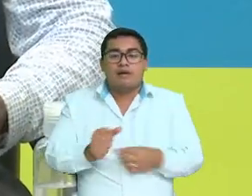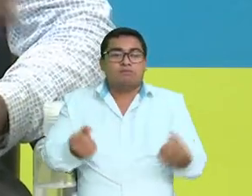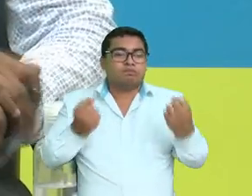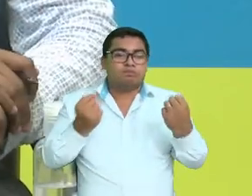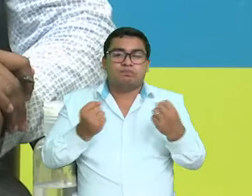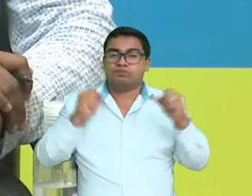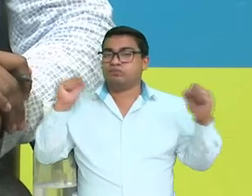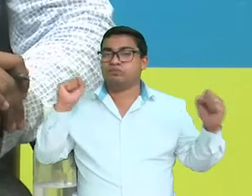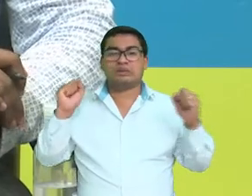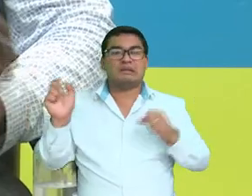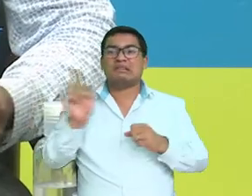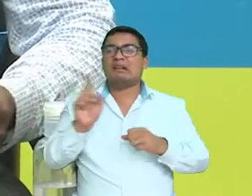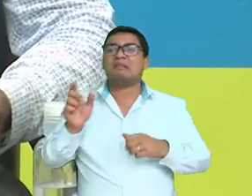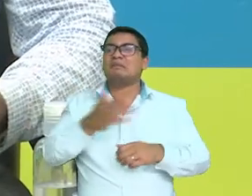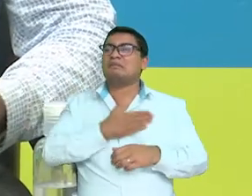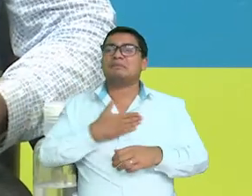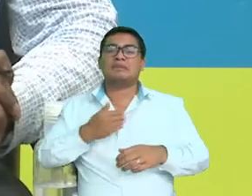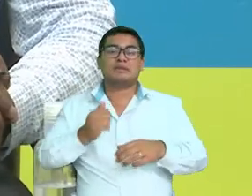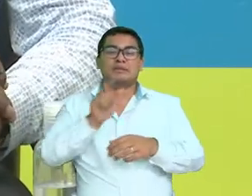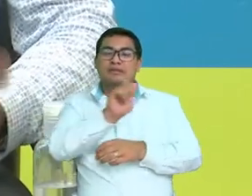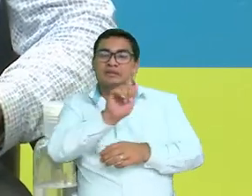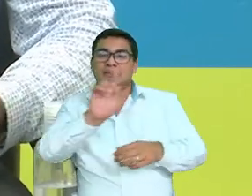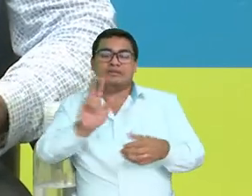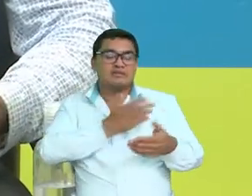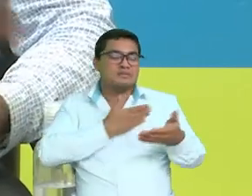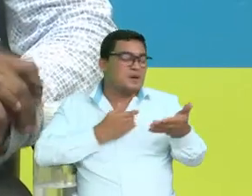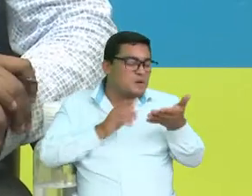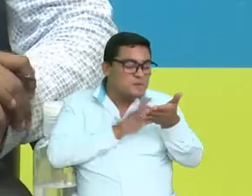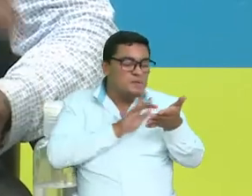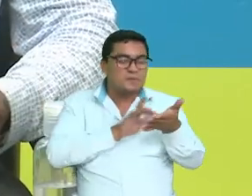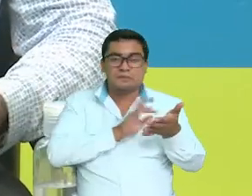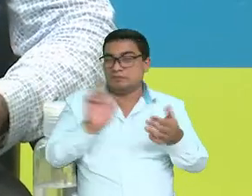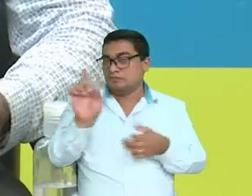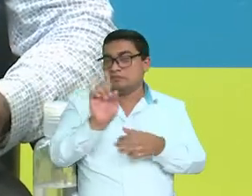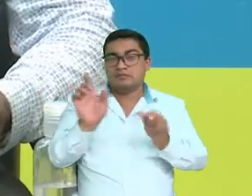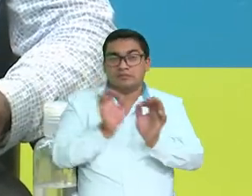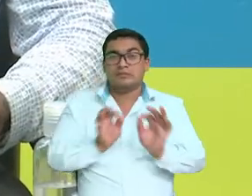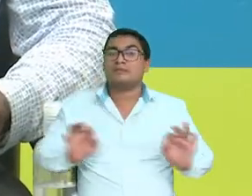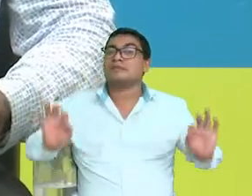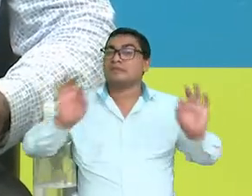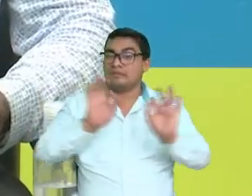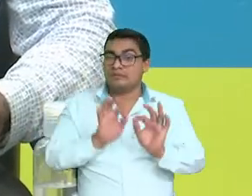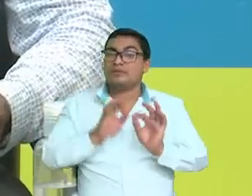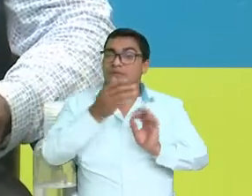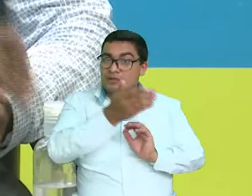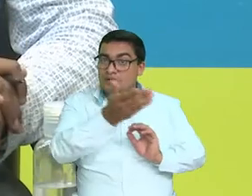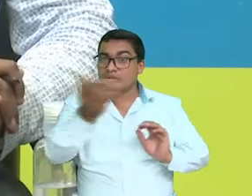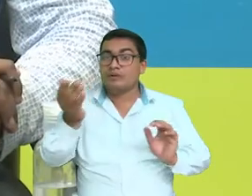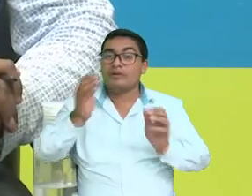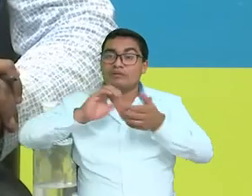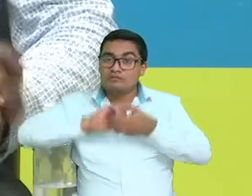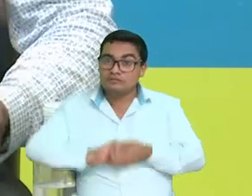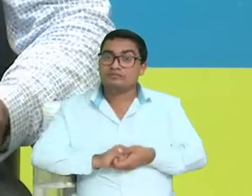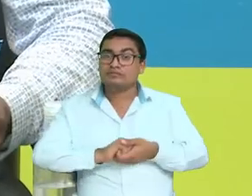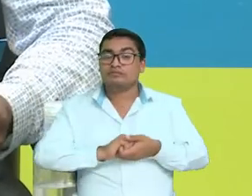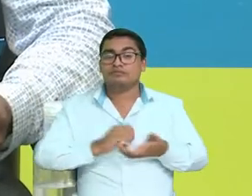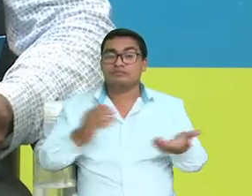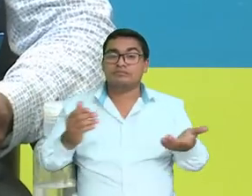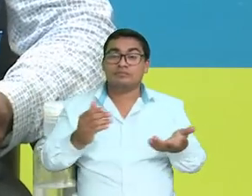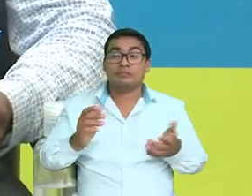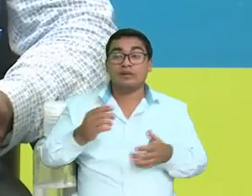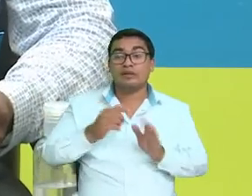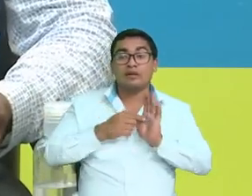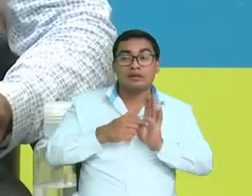Está mucho viendo televisión. Está con la tablet. Por eso es importante que usted, amigo televidente, si tiene un niño, está con